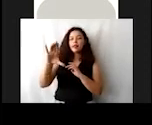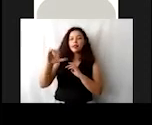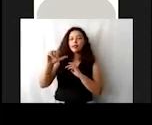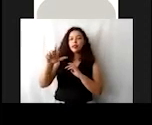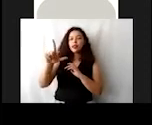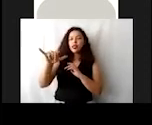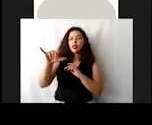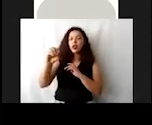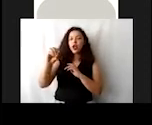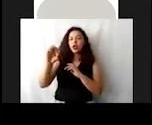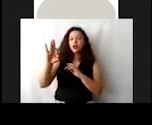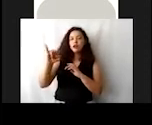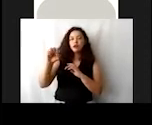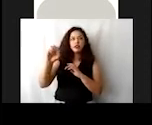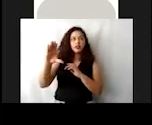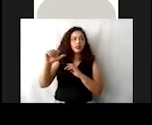de acuerdo al código,